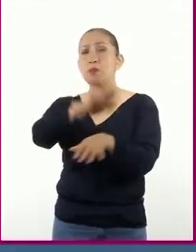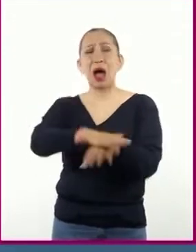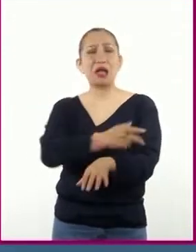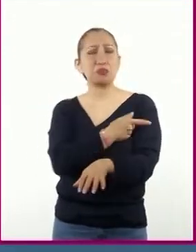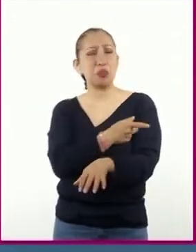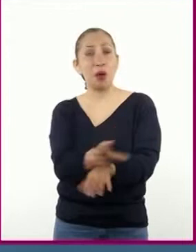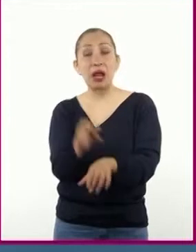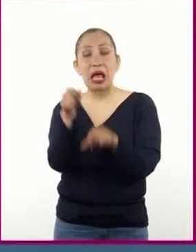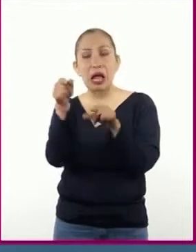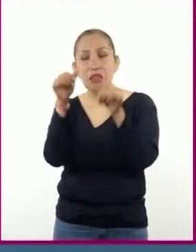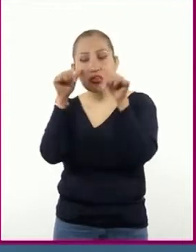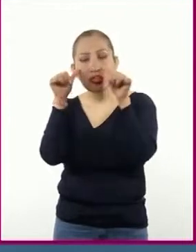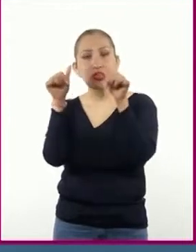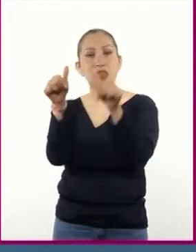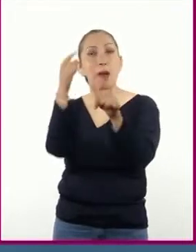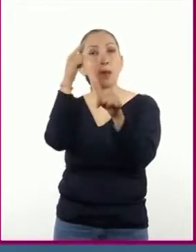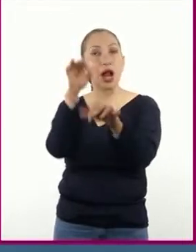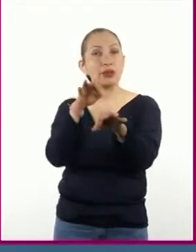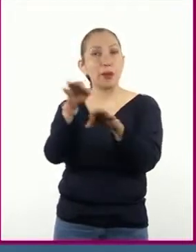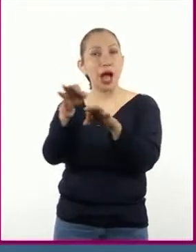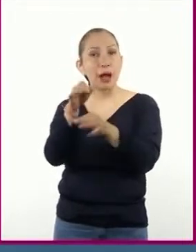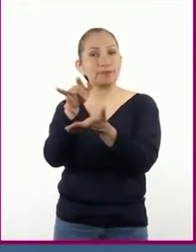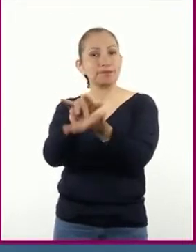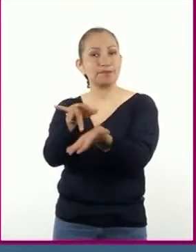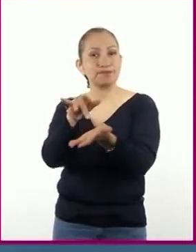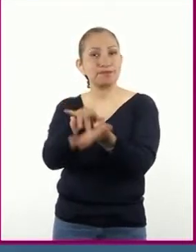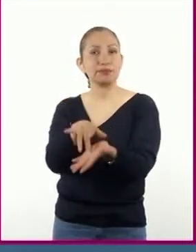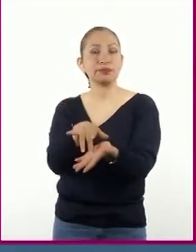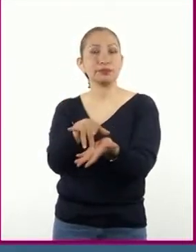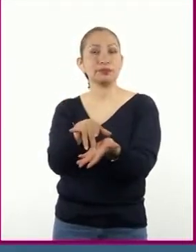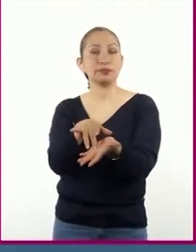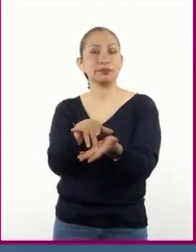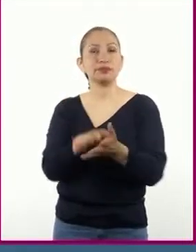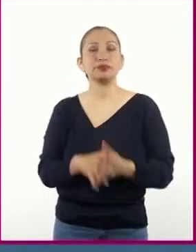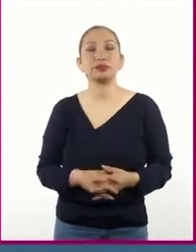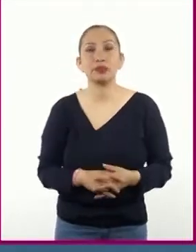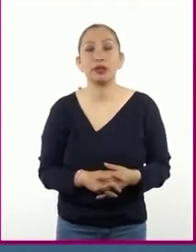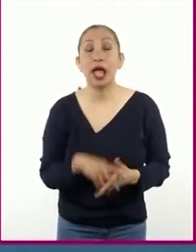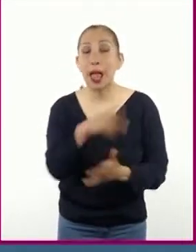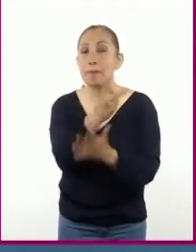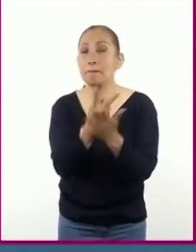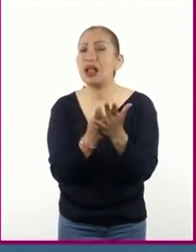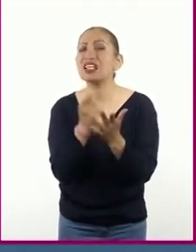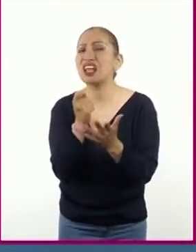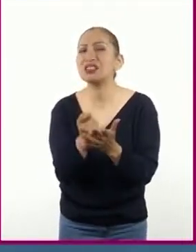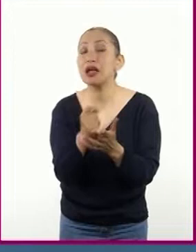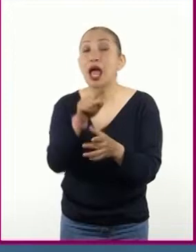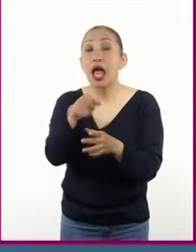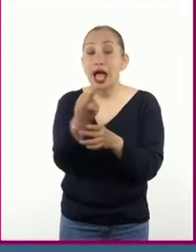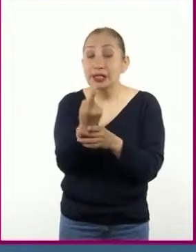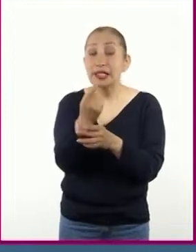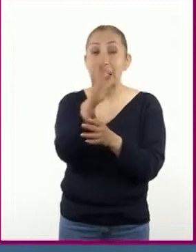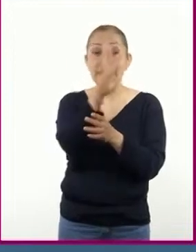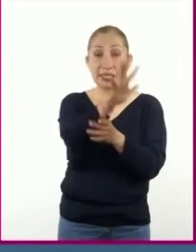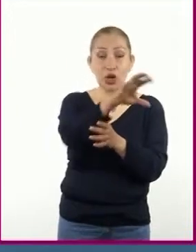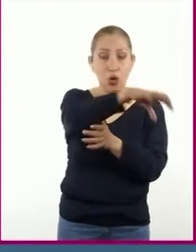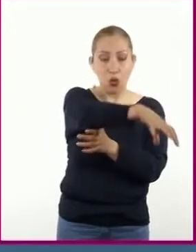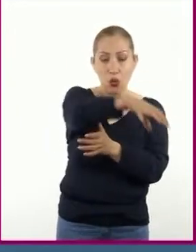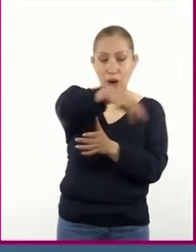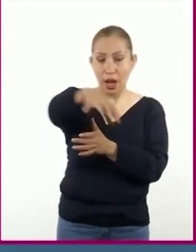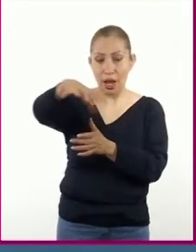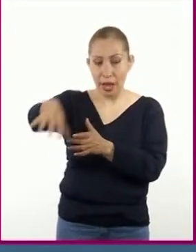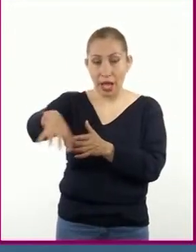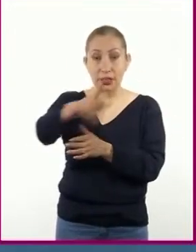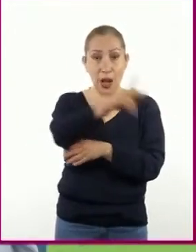pobres como una prioridad para trabajar con ellas. El plan consistía en involucrar 5 sectores: